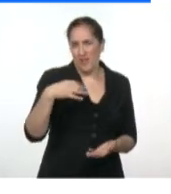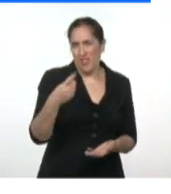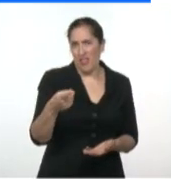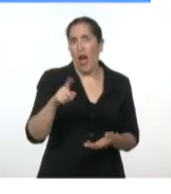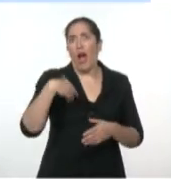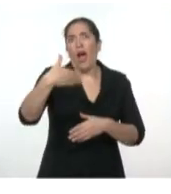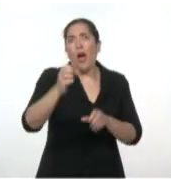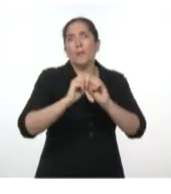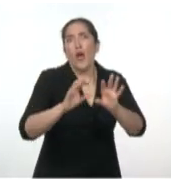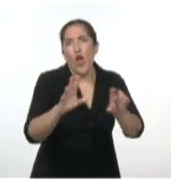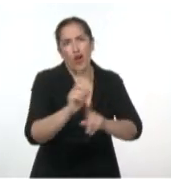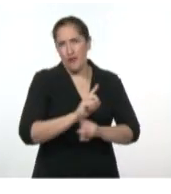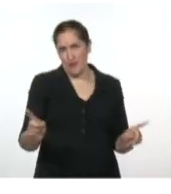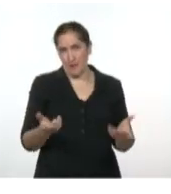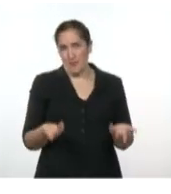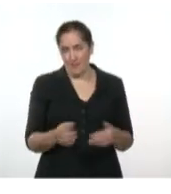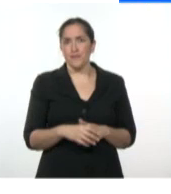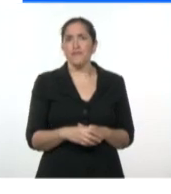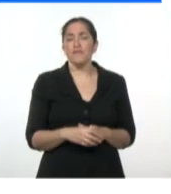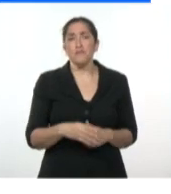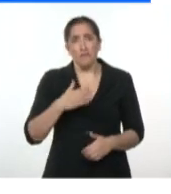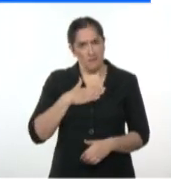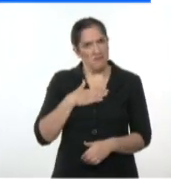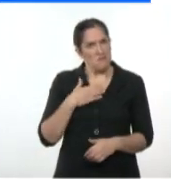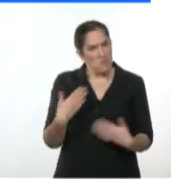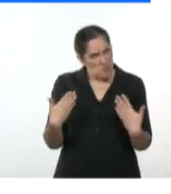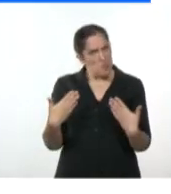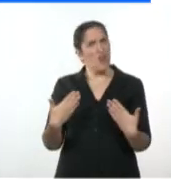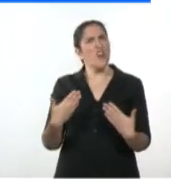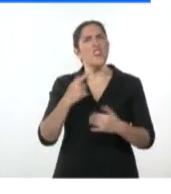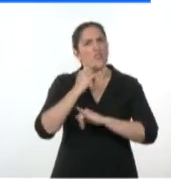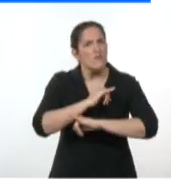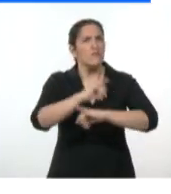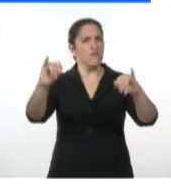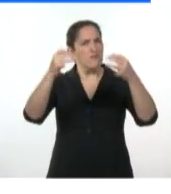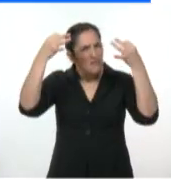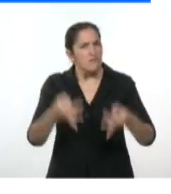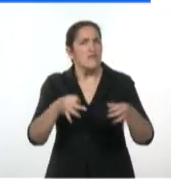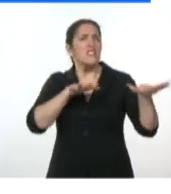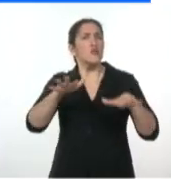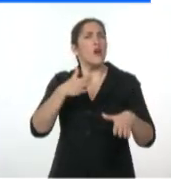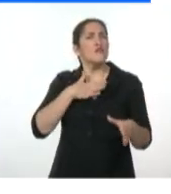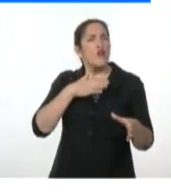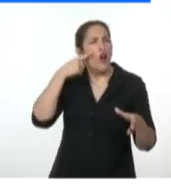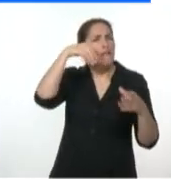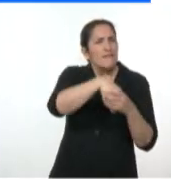peor. Nosotros tenemos el poder de decir verdaderamente cuál es la realidad de nuestro barrio.